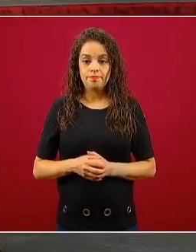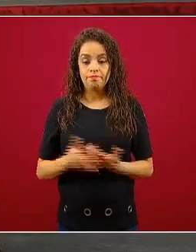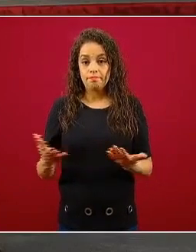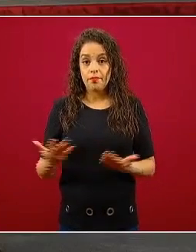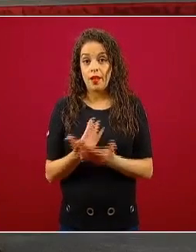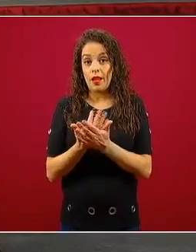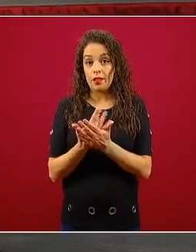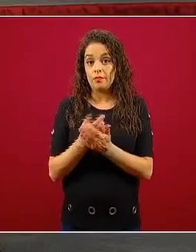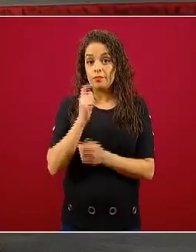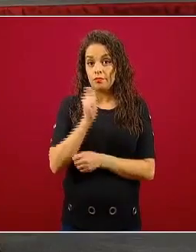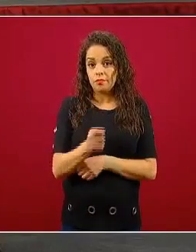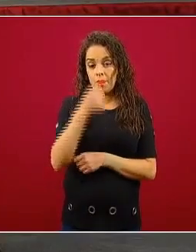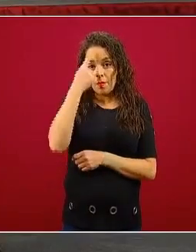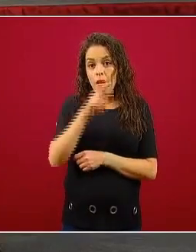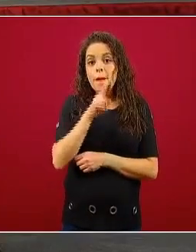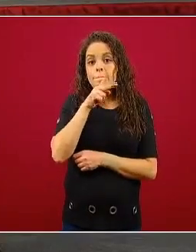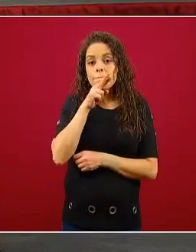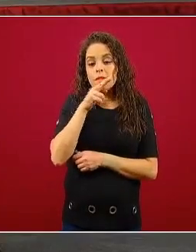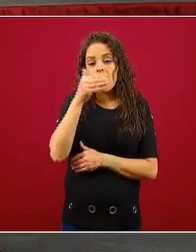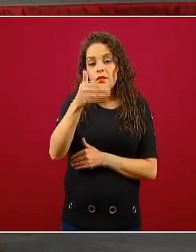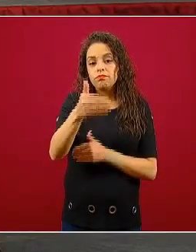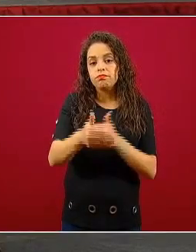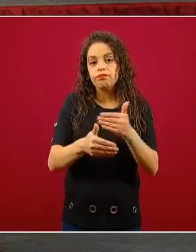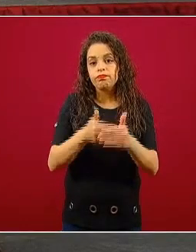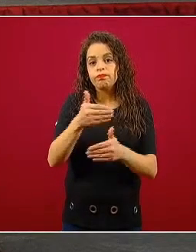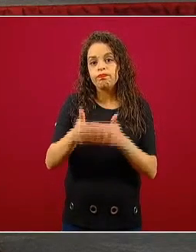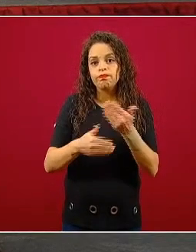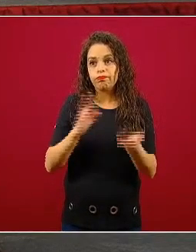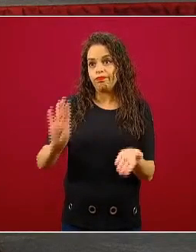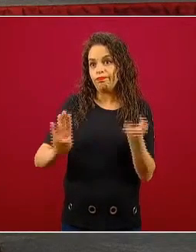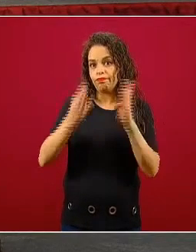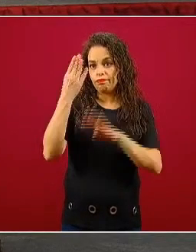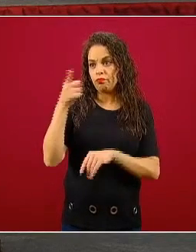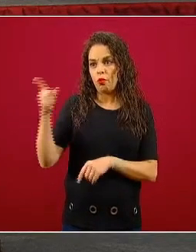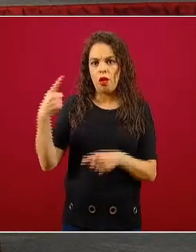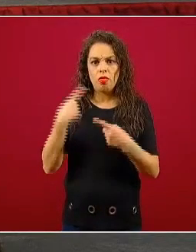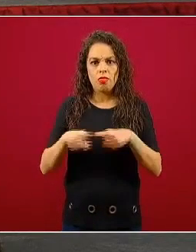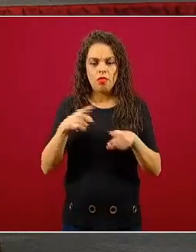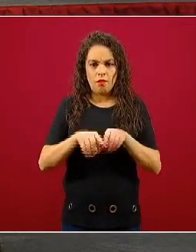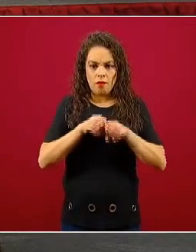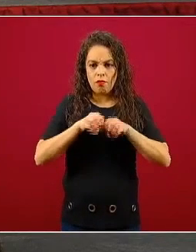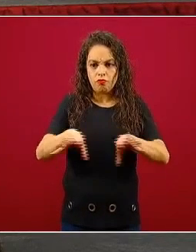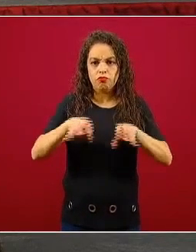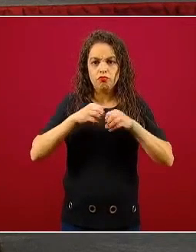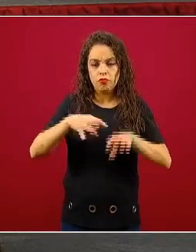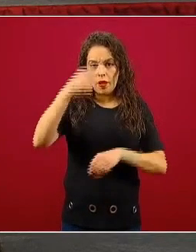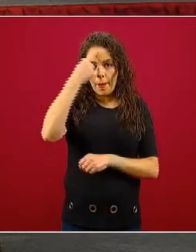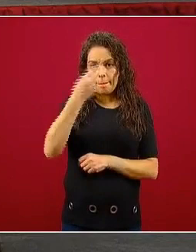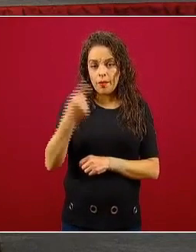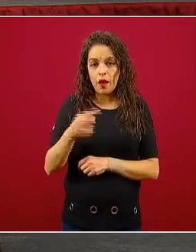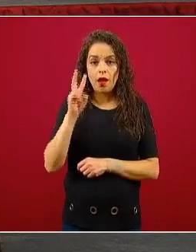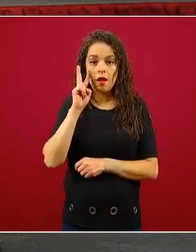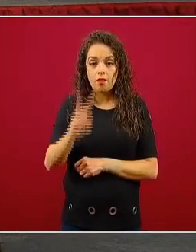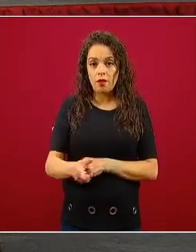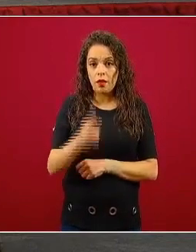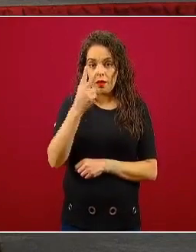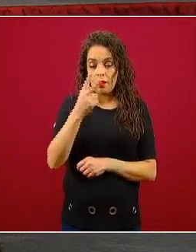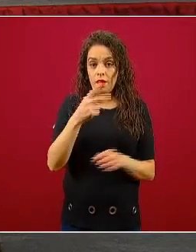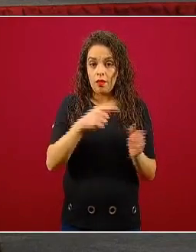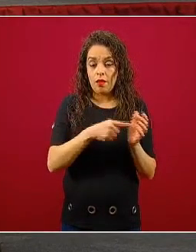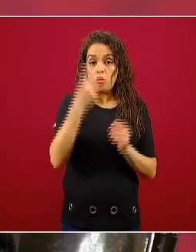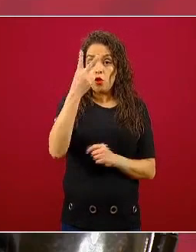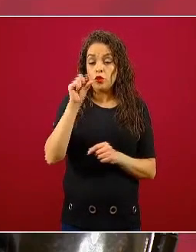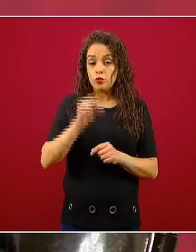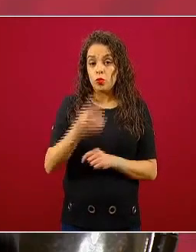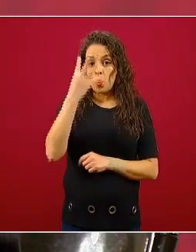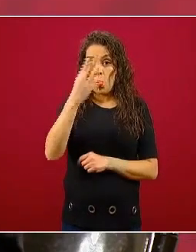el mundo, como ella misma lo declara, ella ha realizado distintas campañas para dar visibilidad a 2.4 millones de trabajadoras